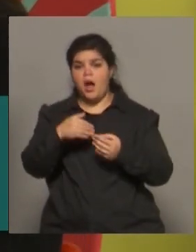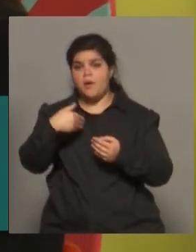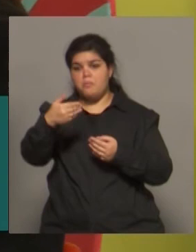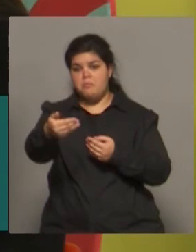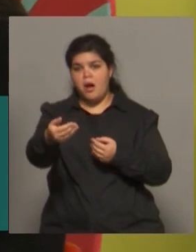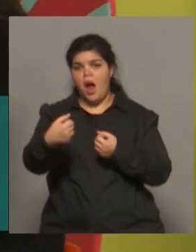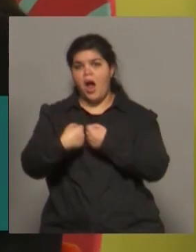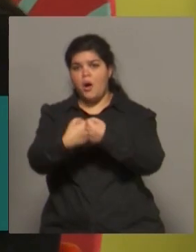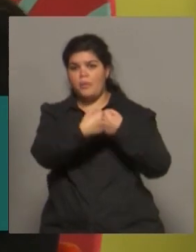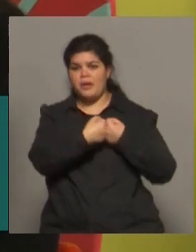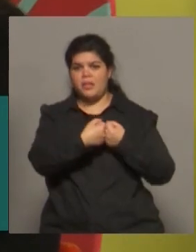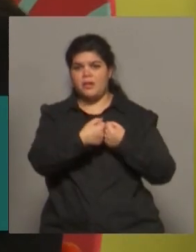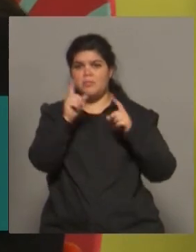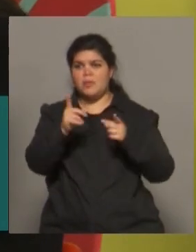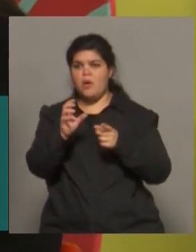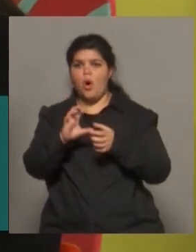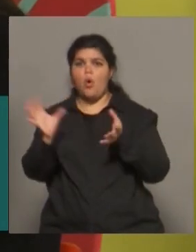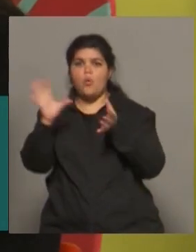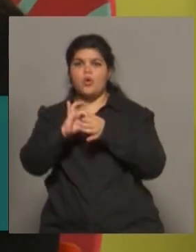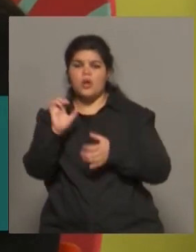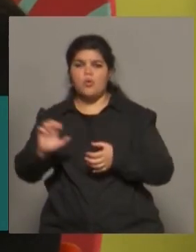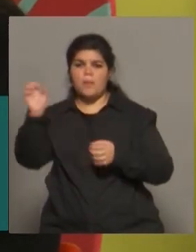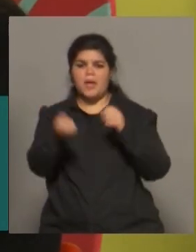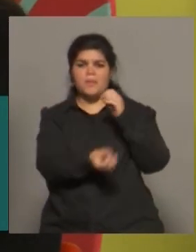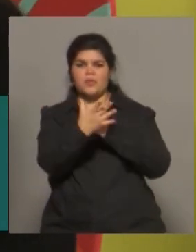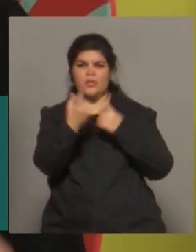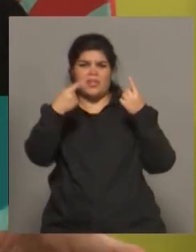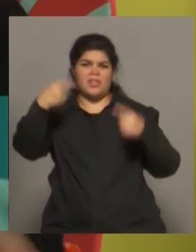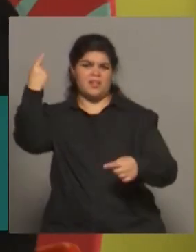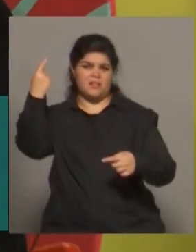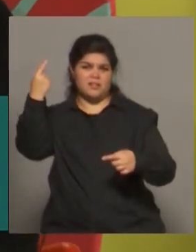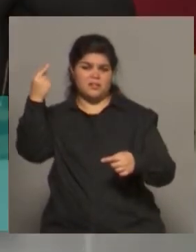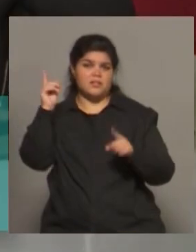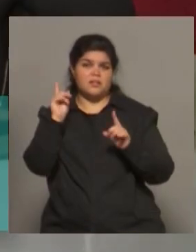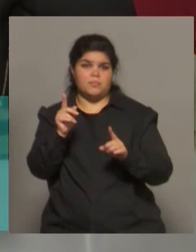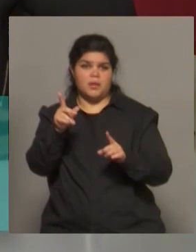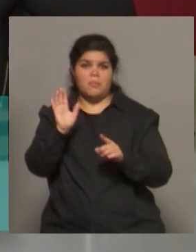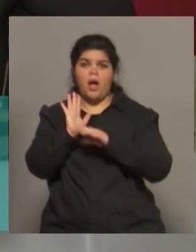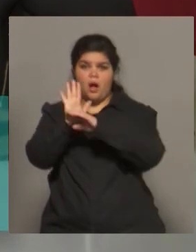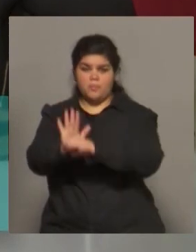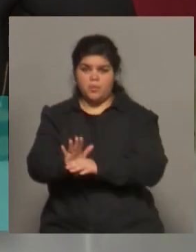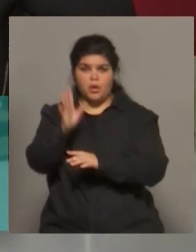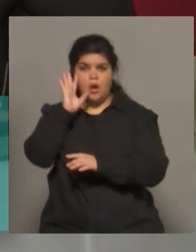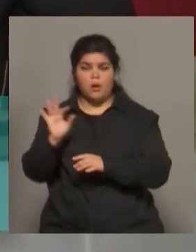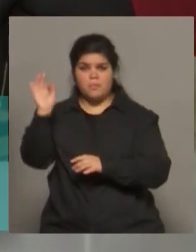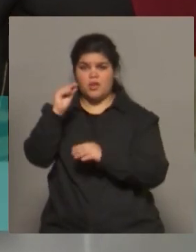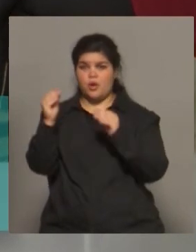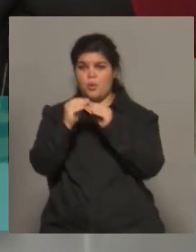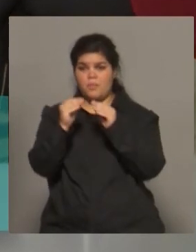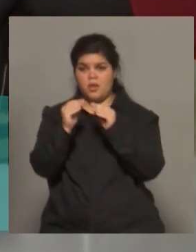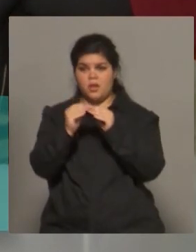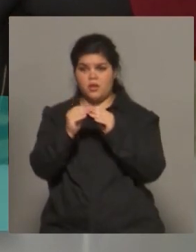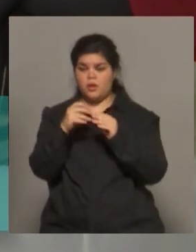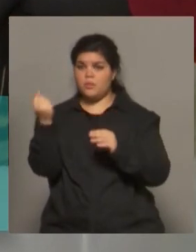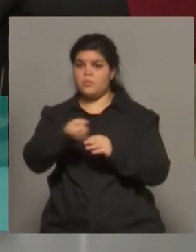muy dispar entre la Unión Europea y el Mercosur. Entonces sí me parece que, apoyando la opinión de mis compañeros, tenemos que primero los